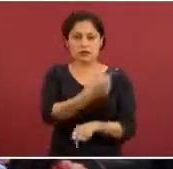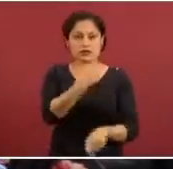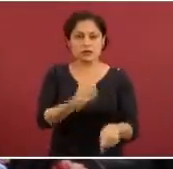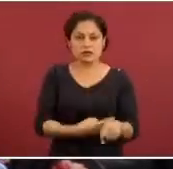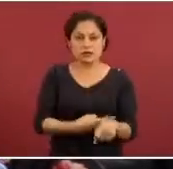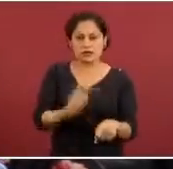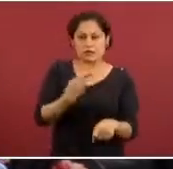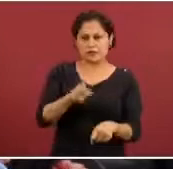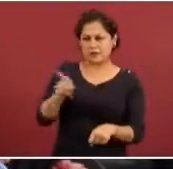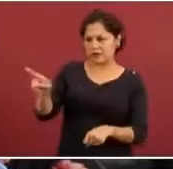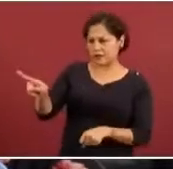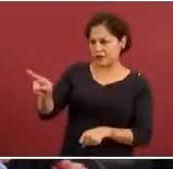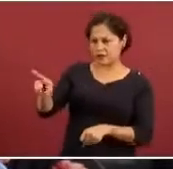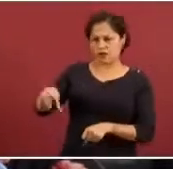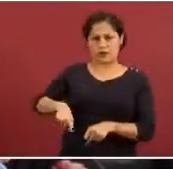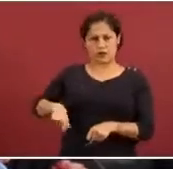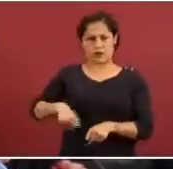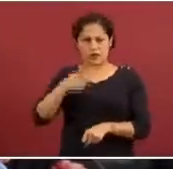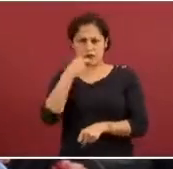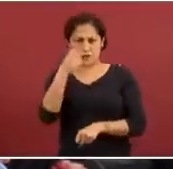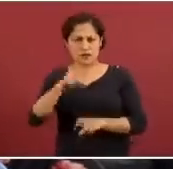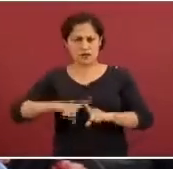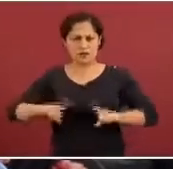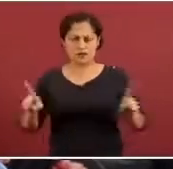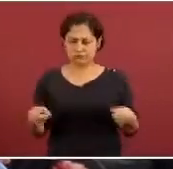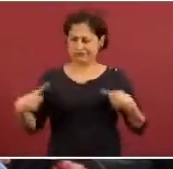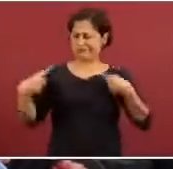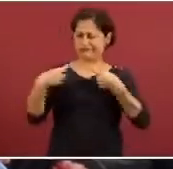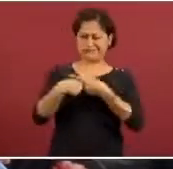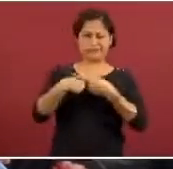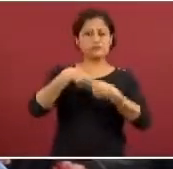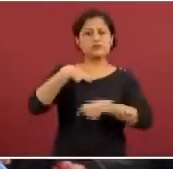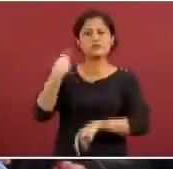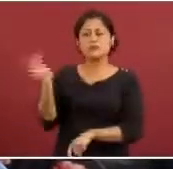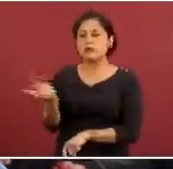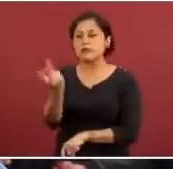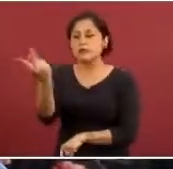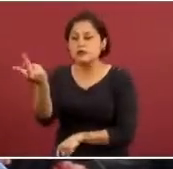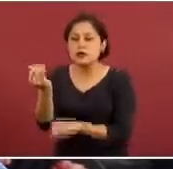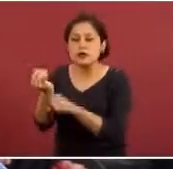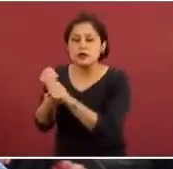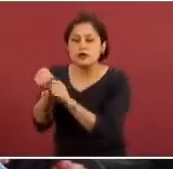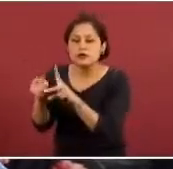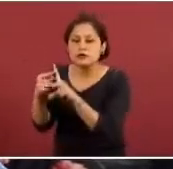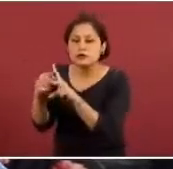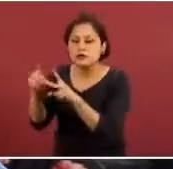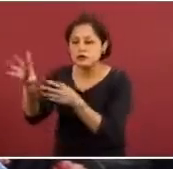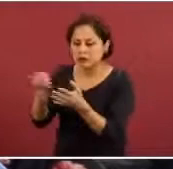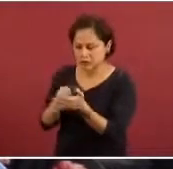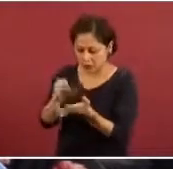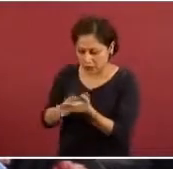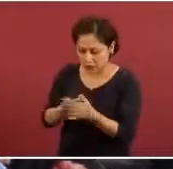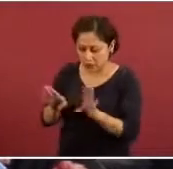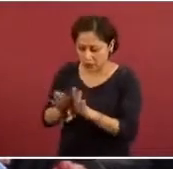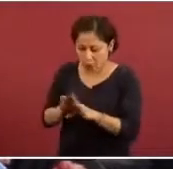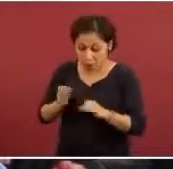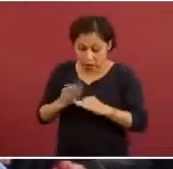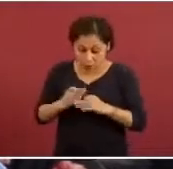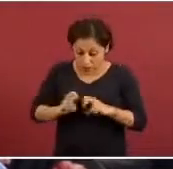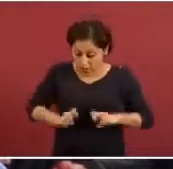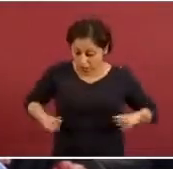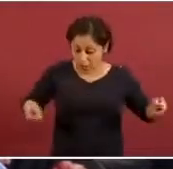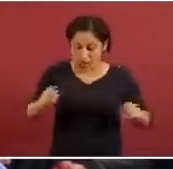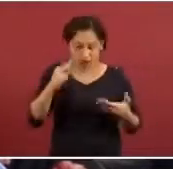Eso es lo que yo le quería consultar. ¿Cómo se confirma ya con precisión? Ahorita están consultando los compañeros también otros casos. ¿En qué